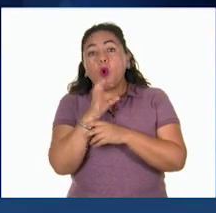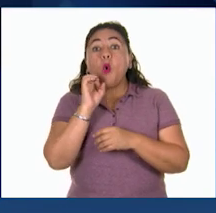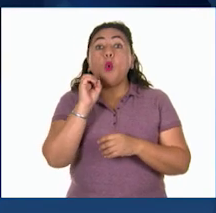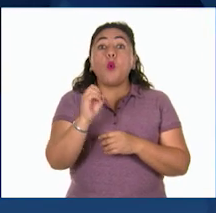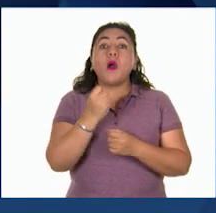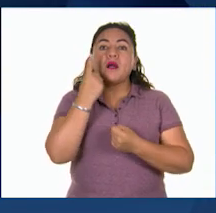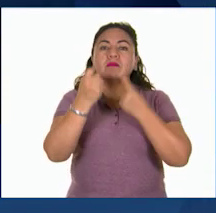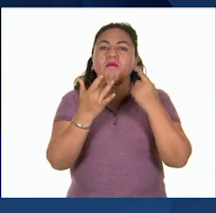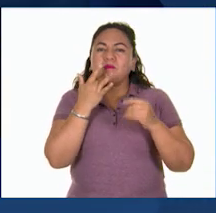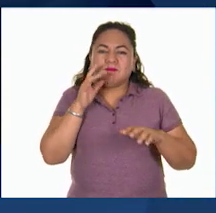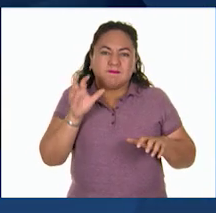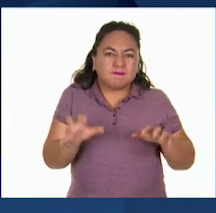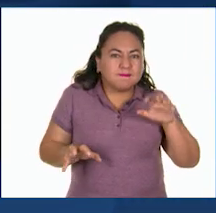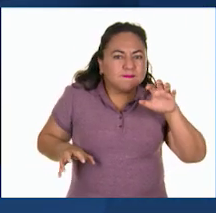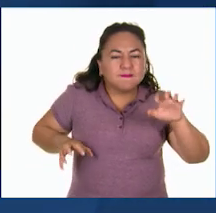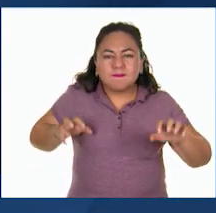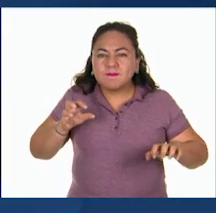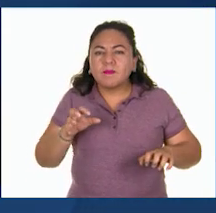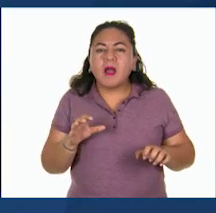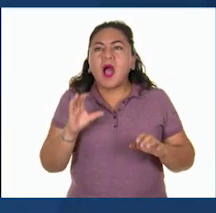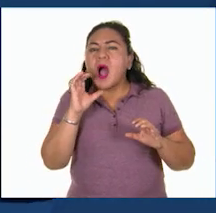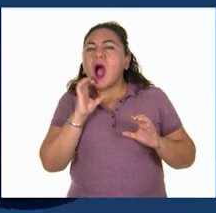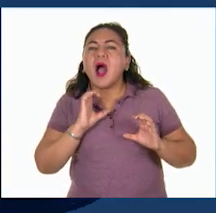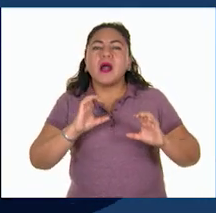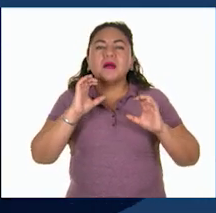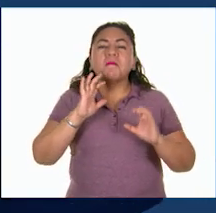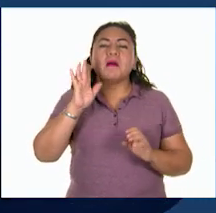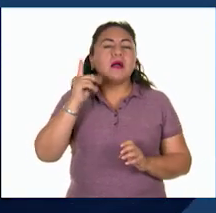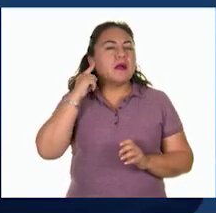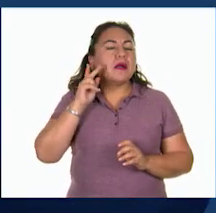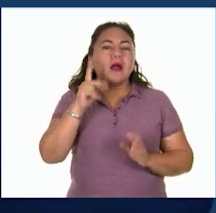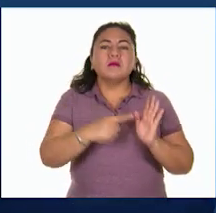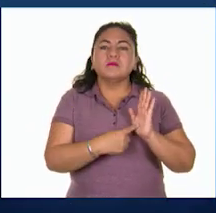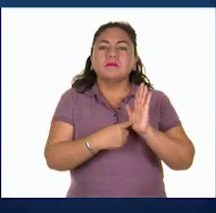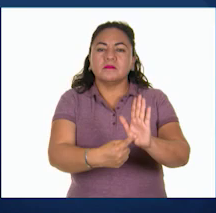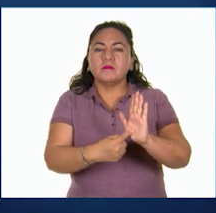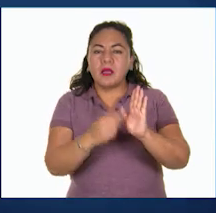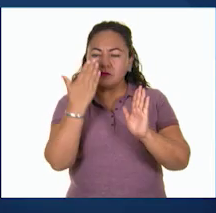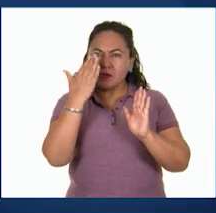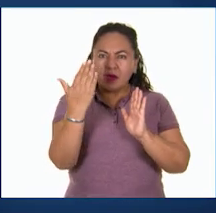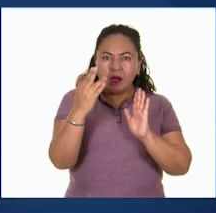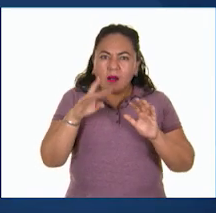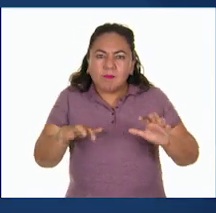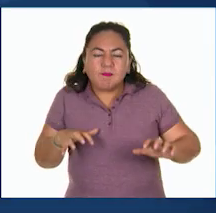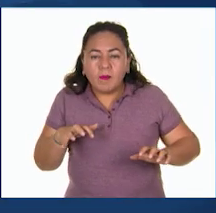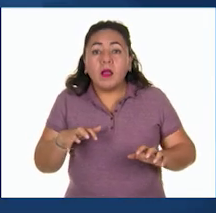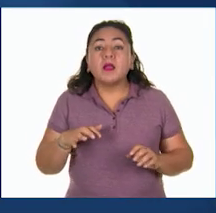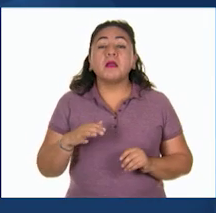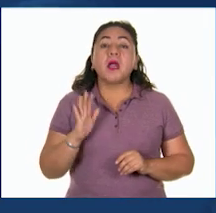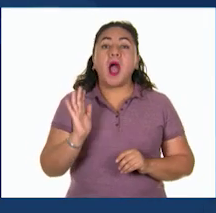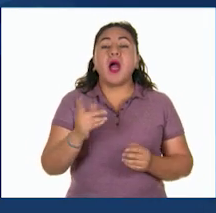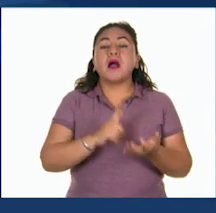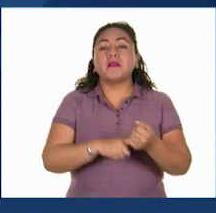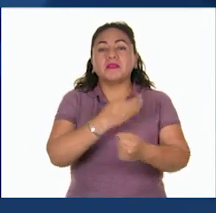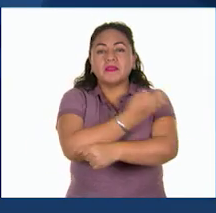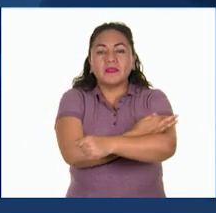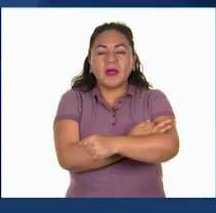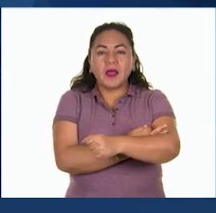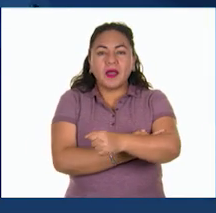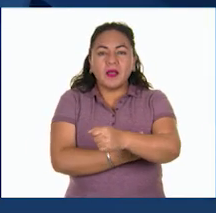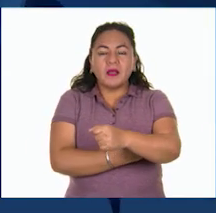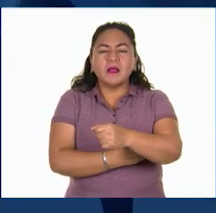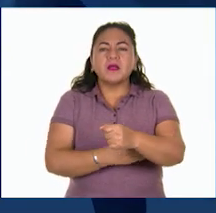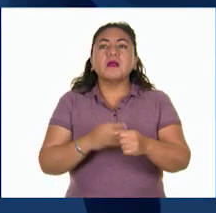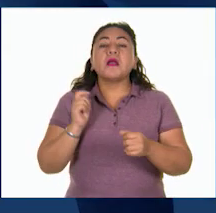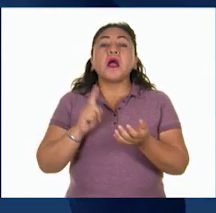esos lagartos que cantan como las liras cuando se les muestra un espejo? Y ya era tarde y la falena la